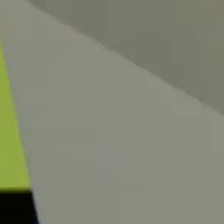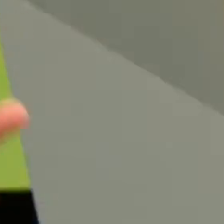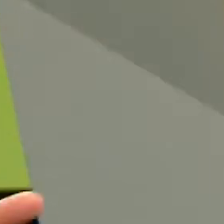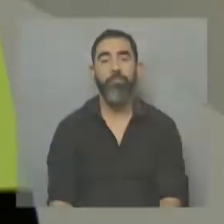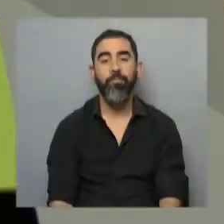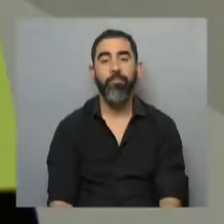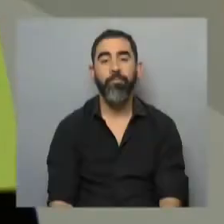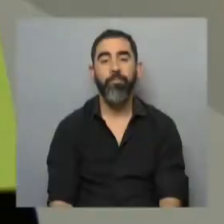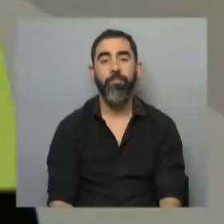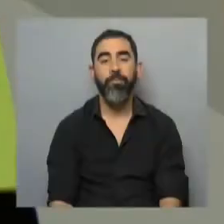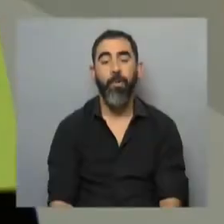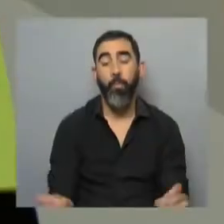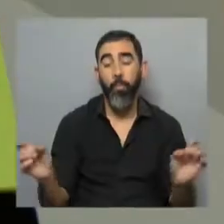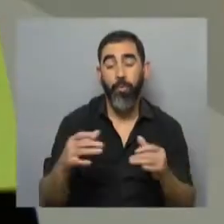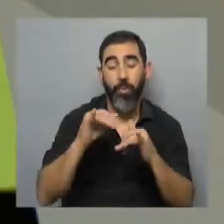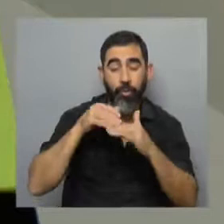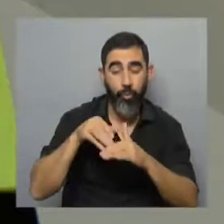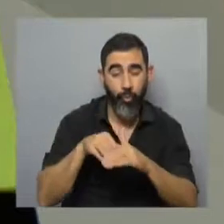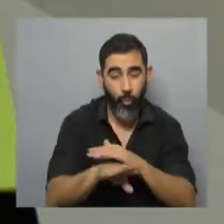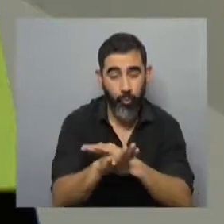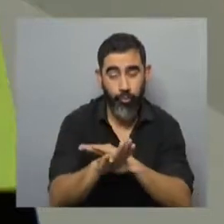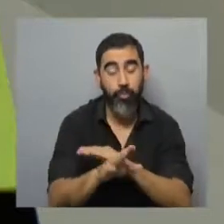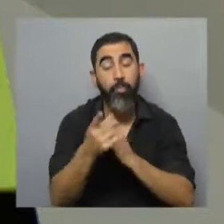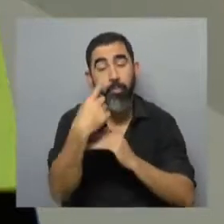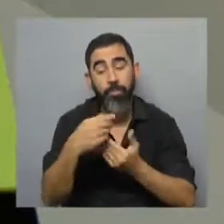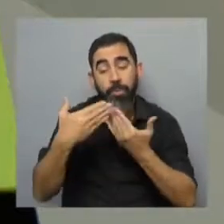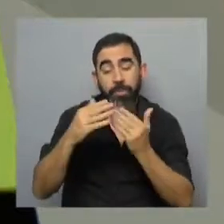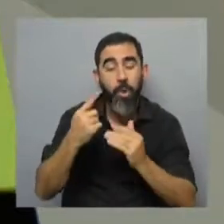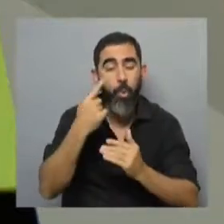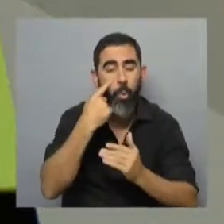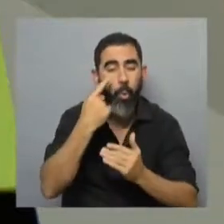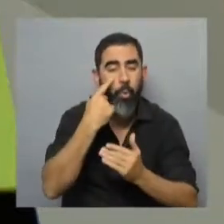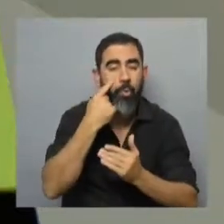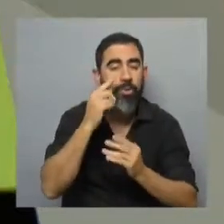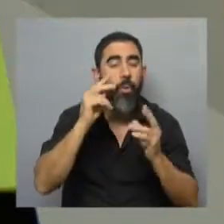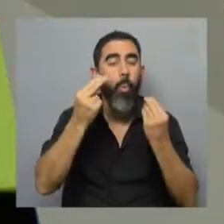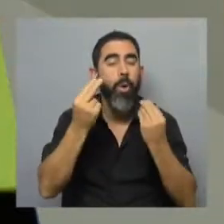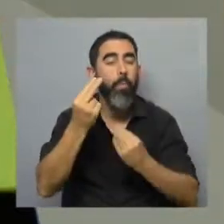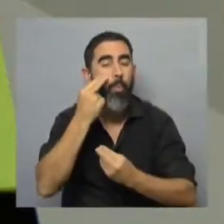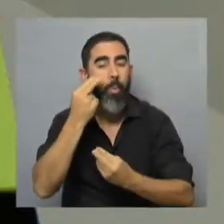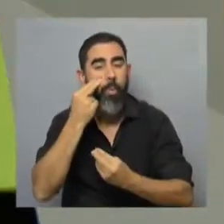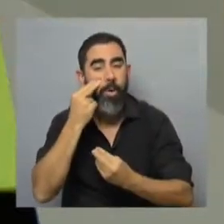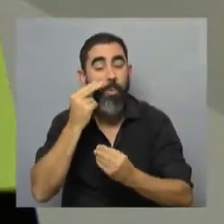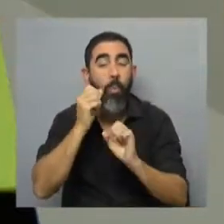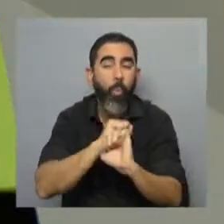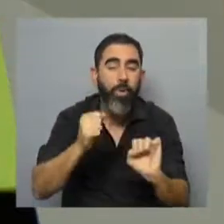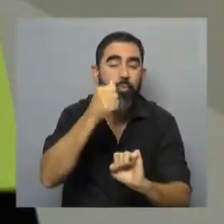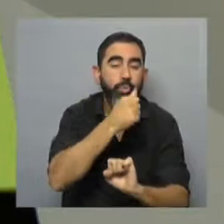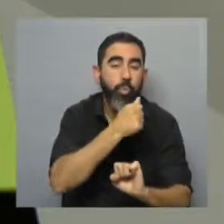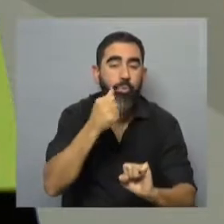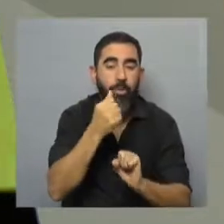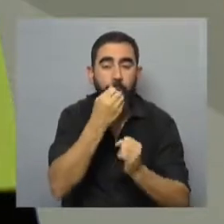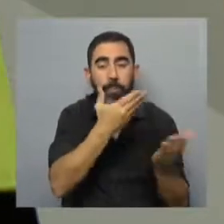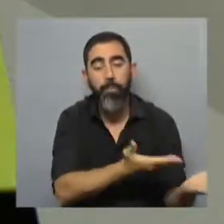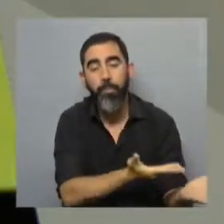Quedó todo dicho en la introducción, por eso, para empezar a conocer un poco más del problema y las eventuales soluciones, le damos